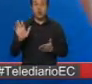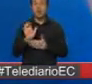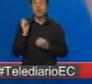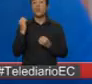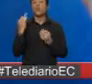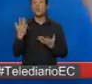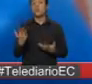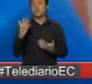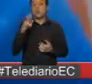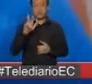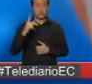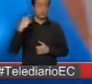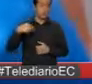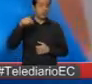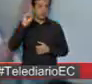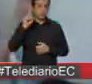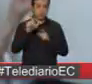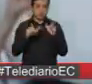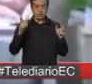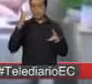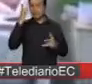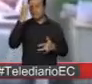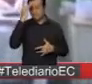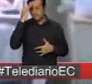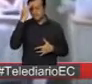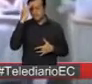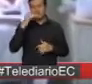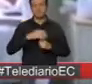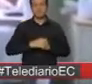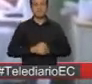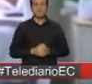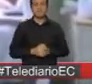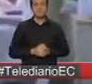contabilizaron más de tres millones de casos valeria villarroel medios públicos